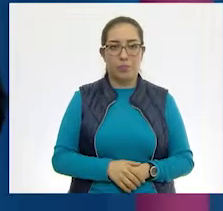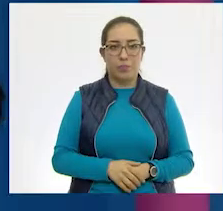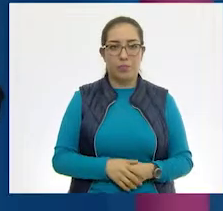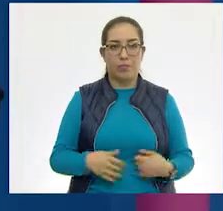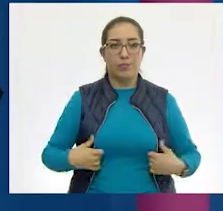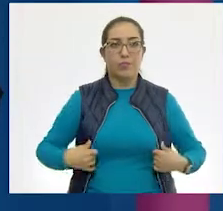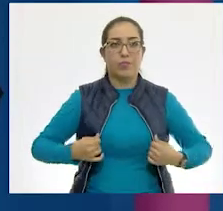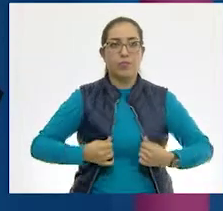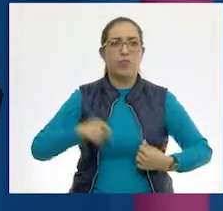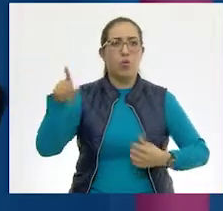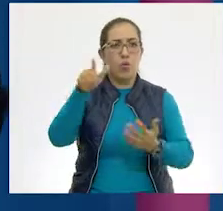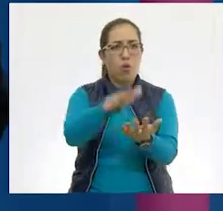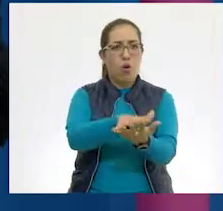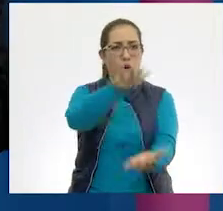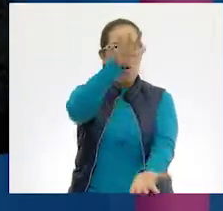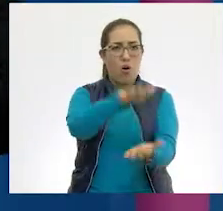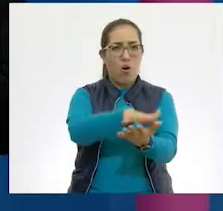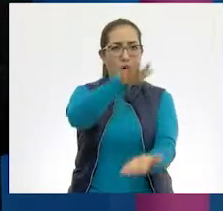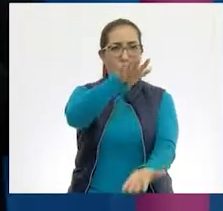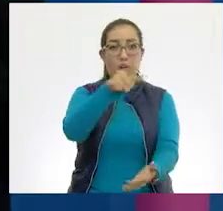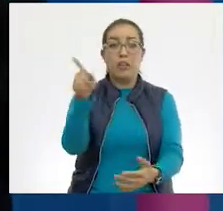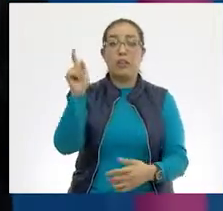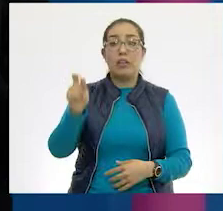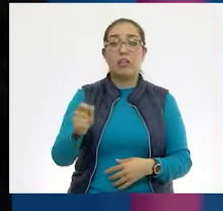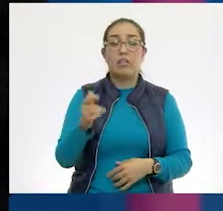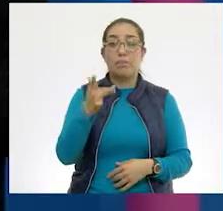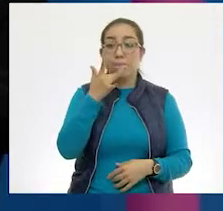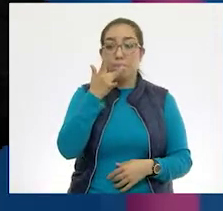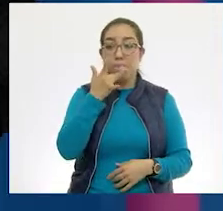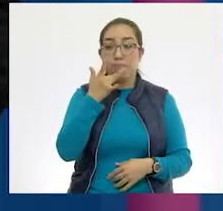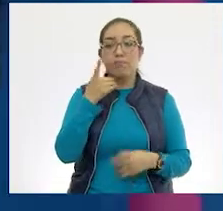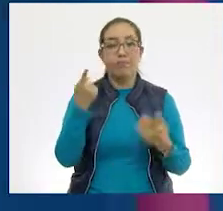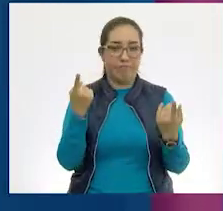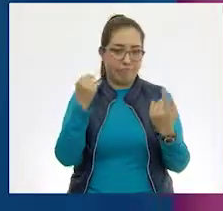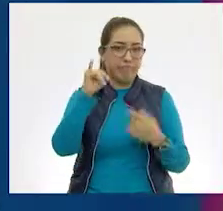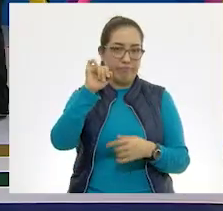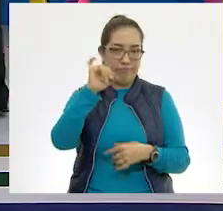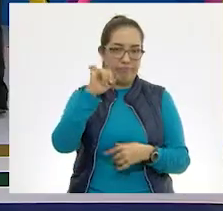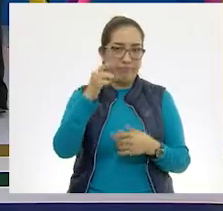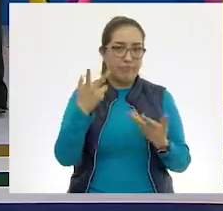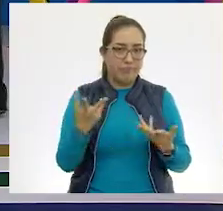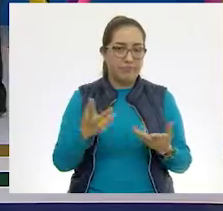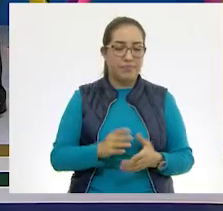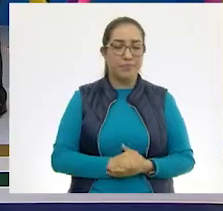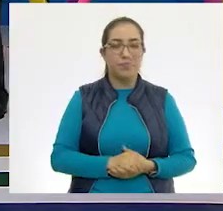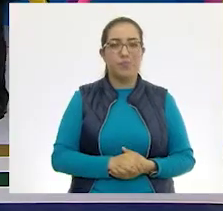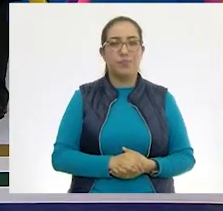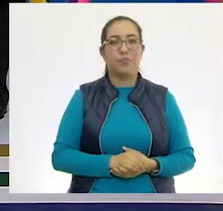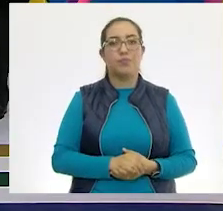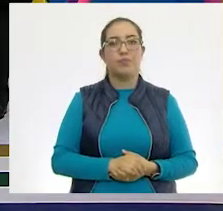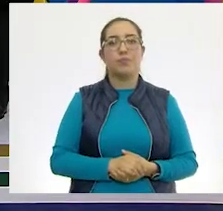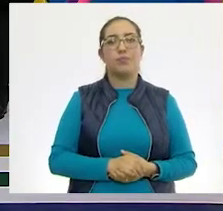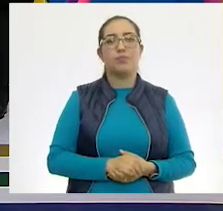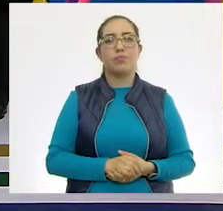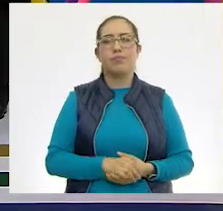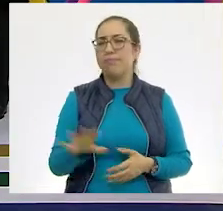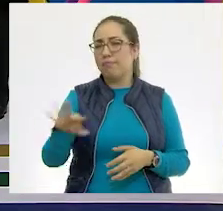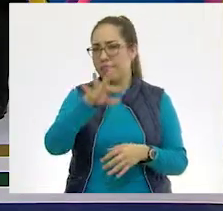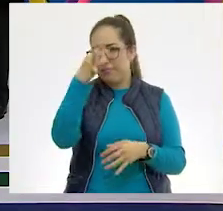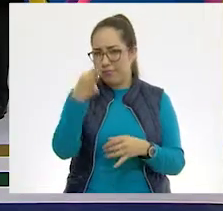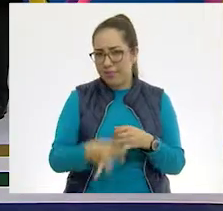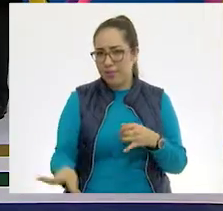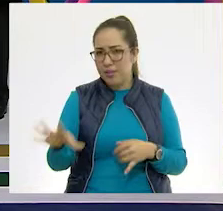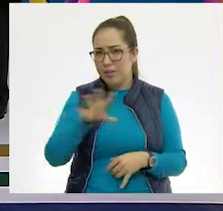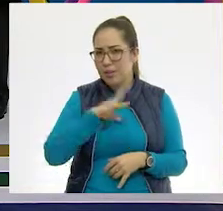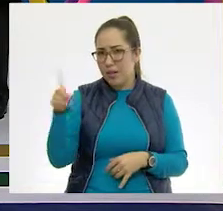Un cocodrilo. El cocodrilo es un reptil. Así es. Entonces lo colocamos en reptil. Así es. Y por último tenemos